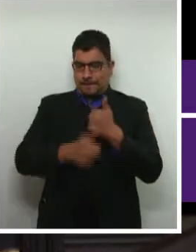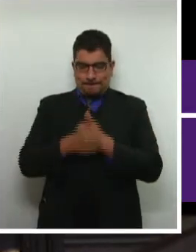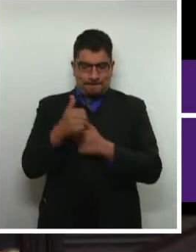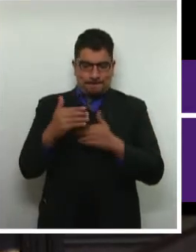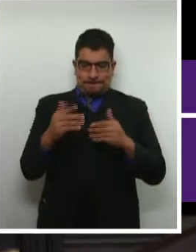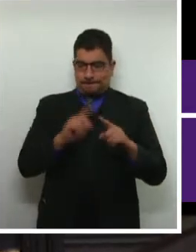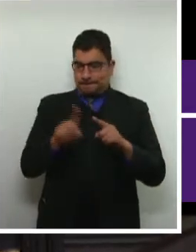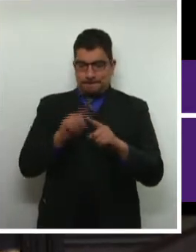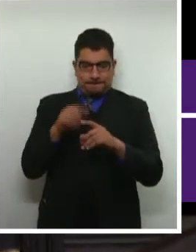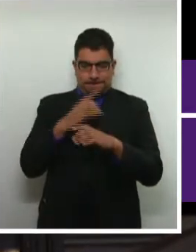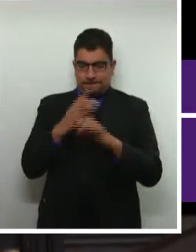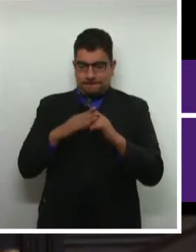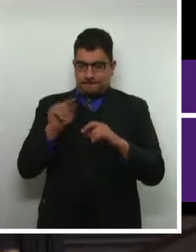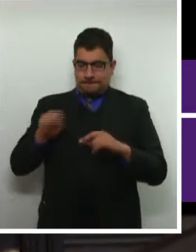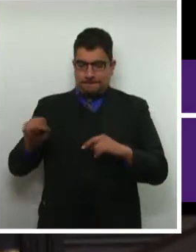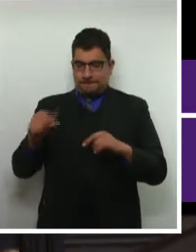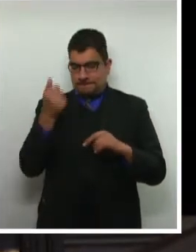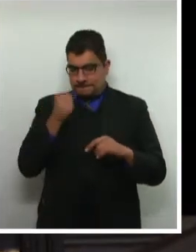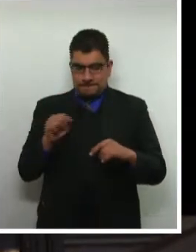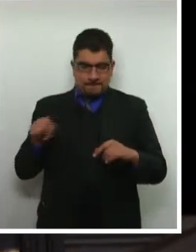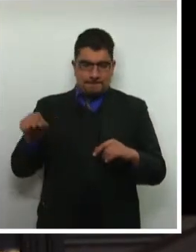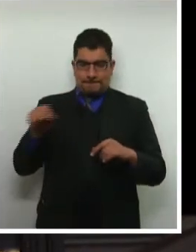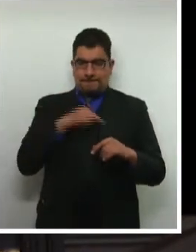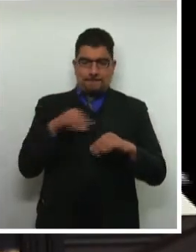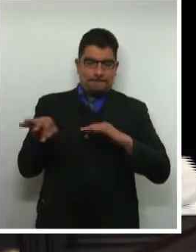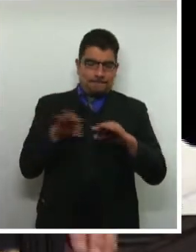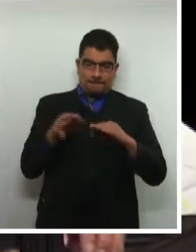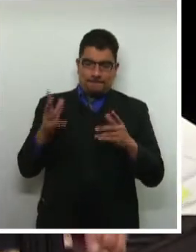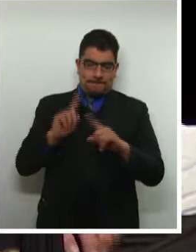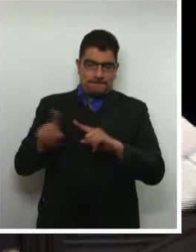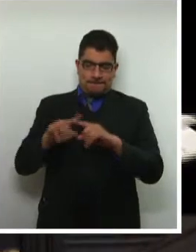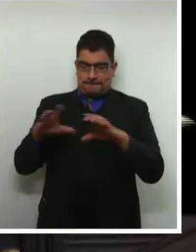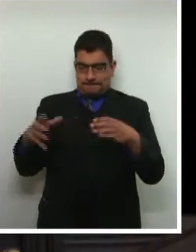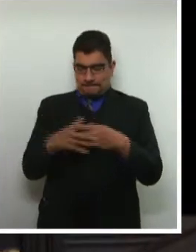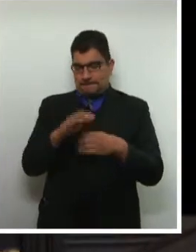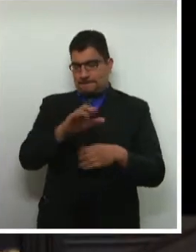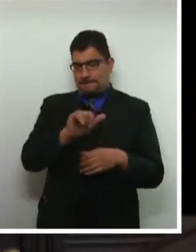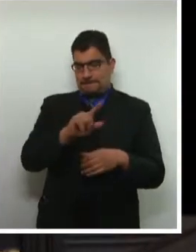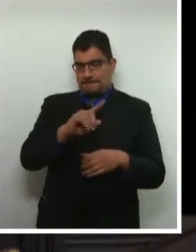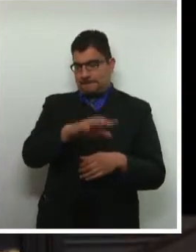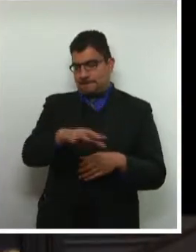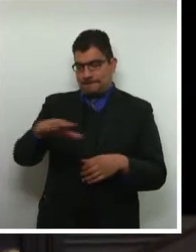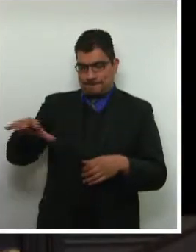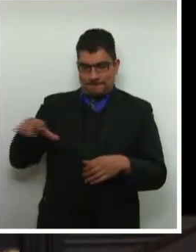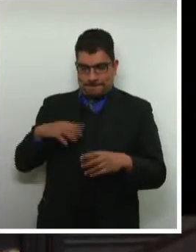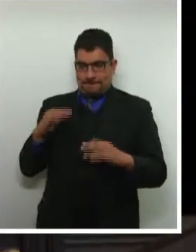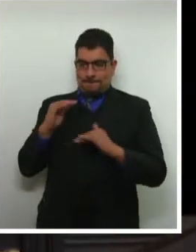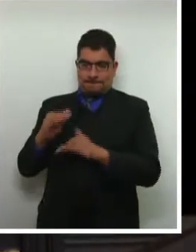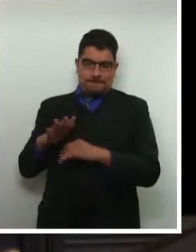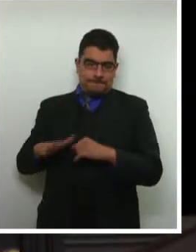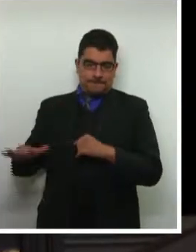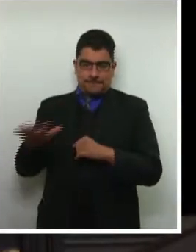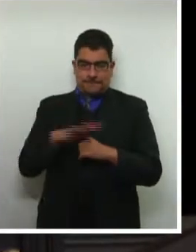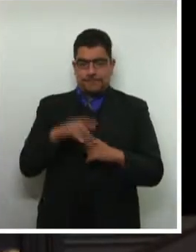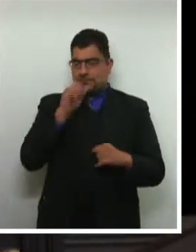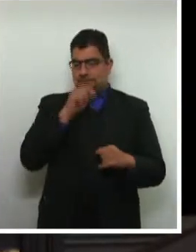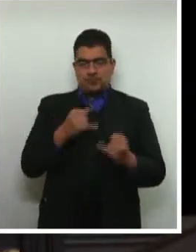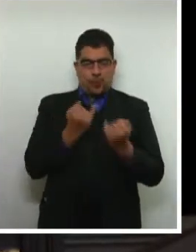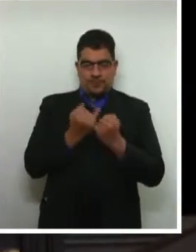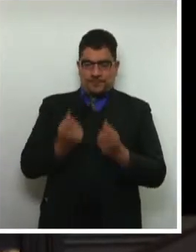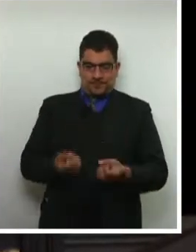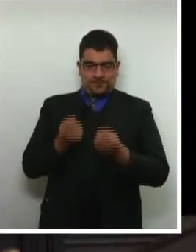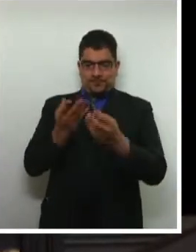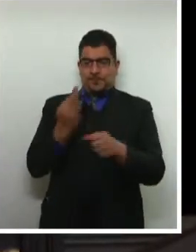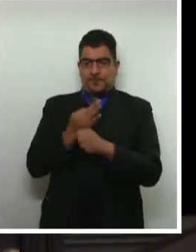y facultades de las propias alcaldías, y porque se trata, agregaría yo a lo